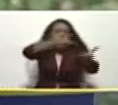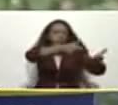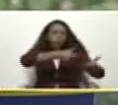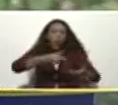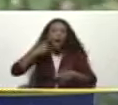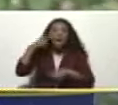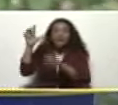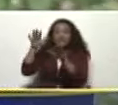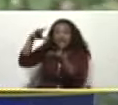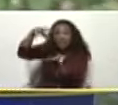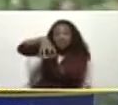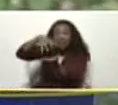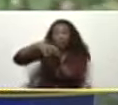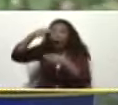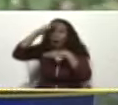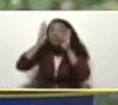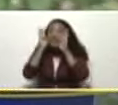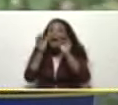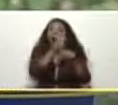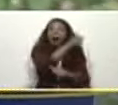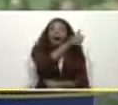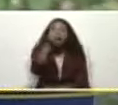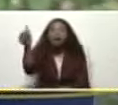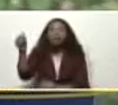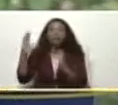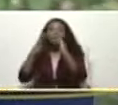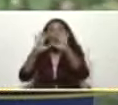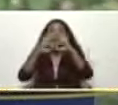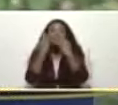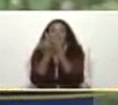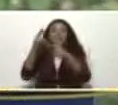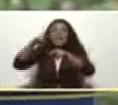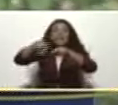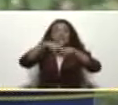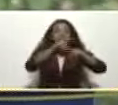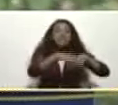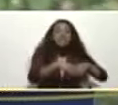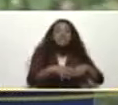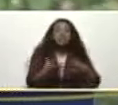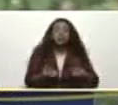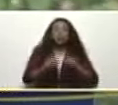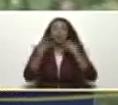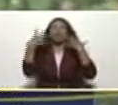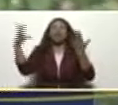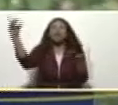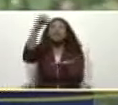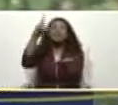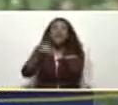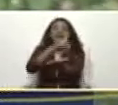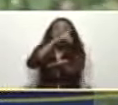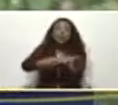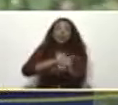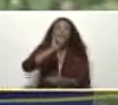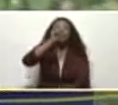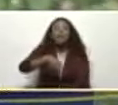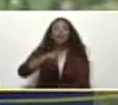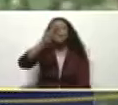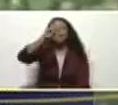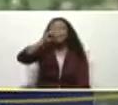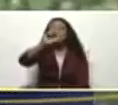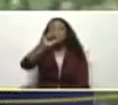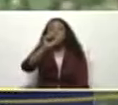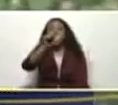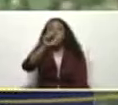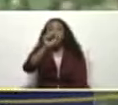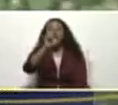en ese estado, atendiendo casa a casa, familia a familia, niño a niño, la incidencia de dengue y de malaria en el país, con